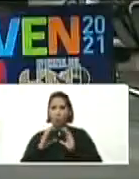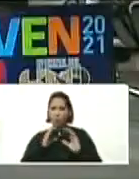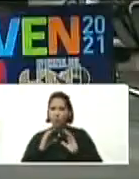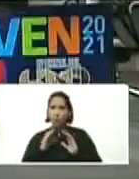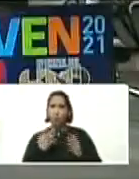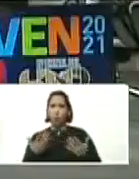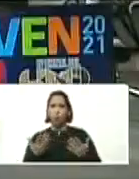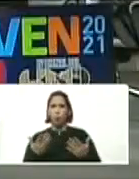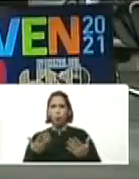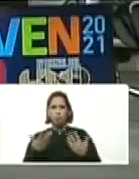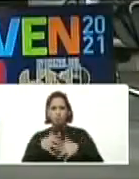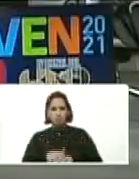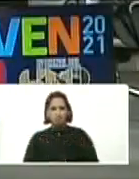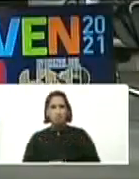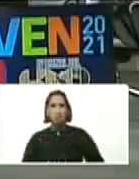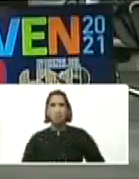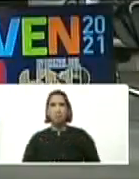combinadito.